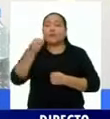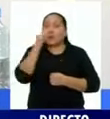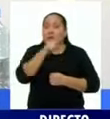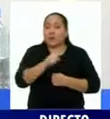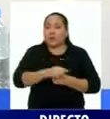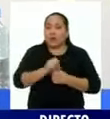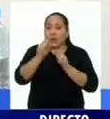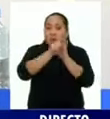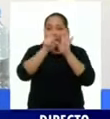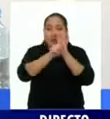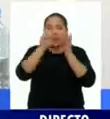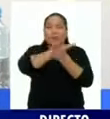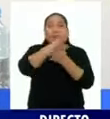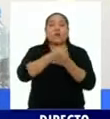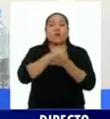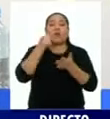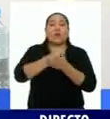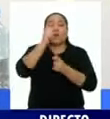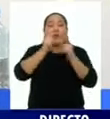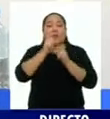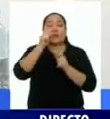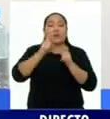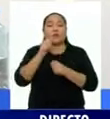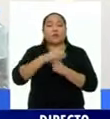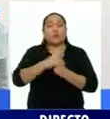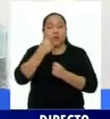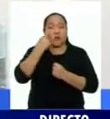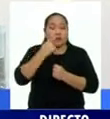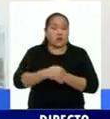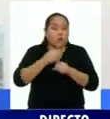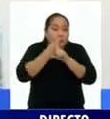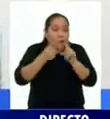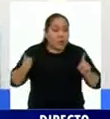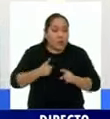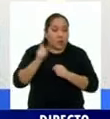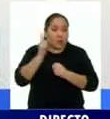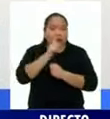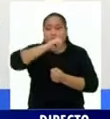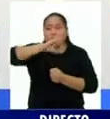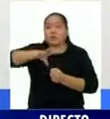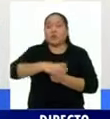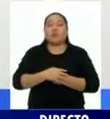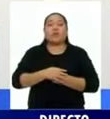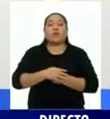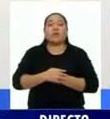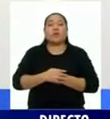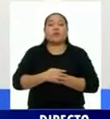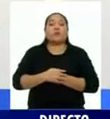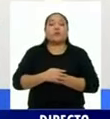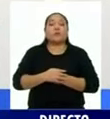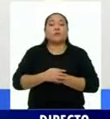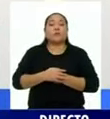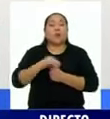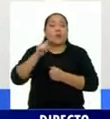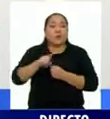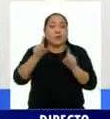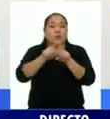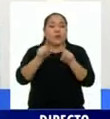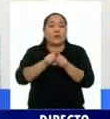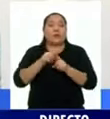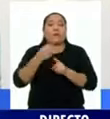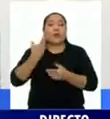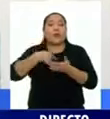la población conoce, ¿ya? Sin embargo, tampoco te estoy respondiendo con precisión, tomo nota también para enviarte lo